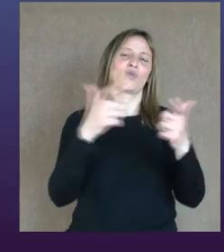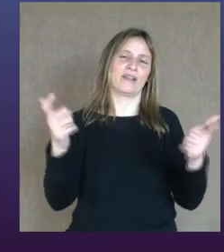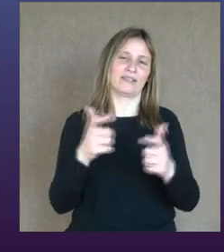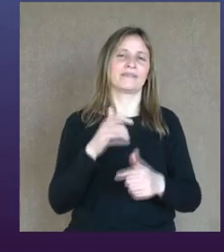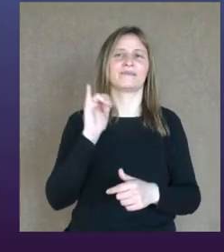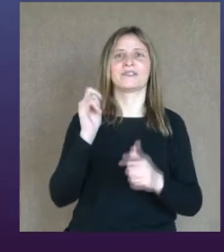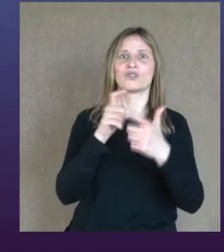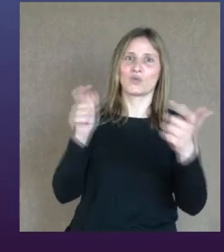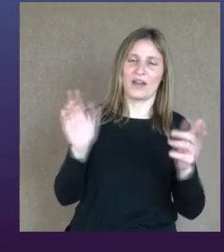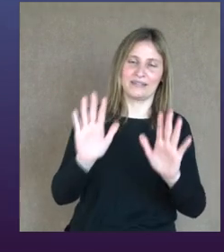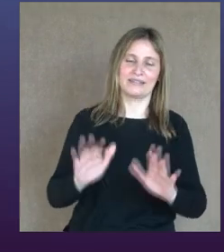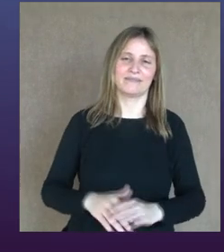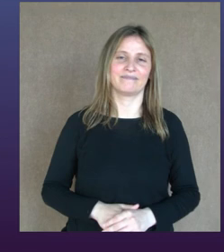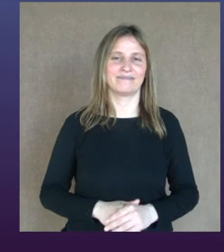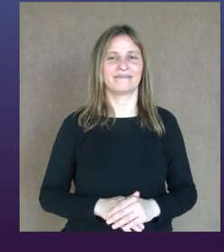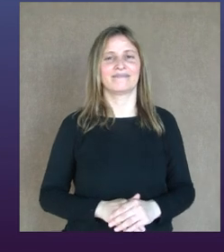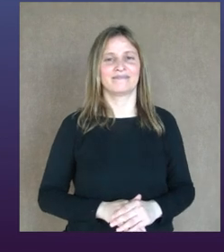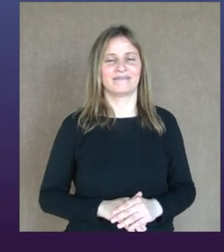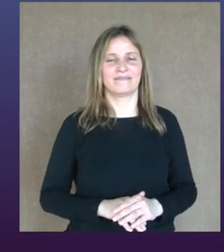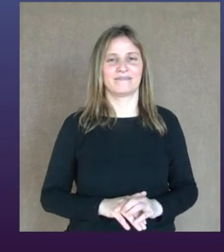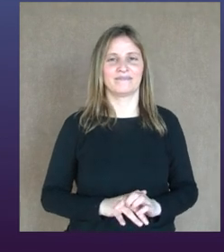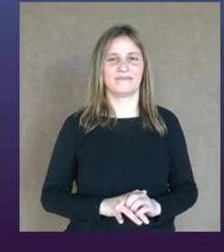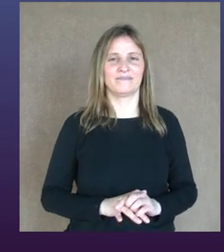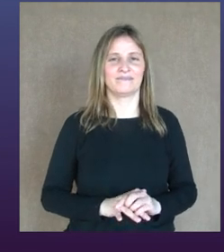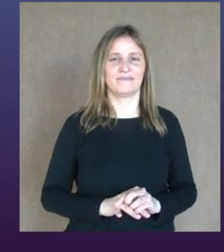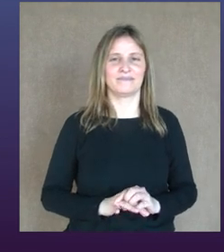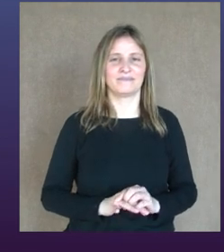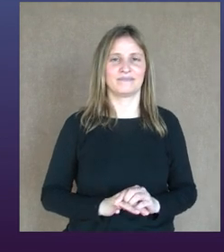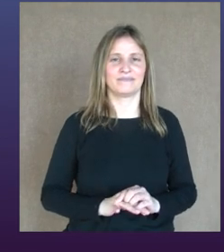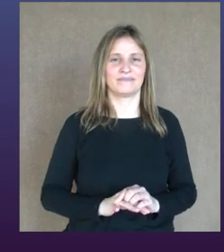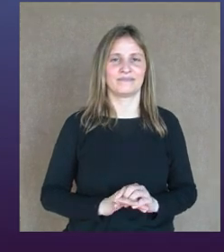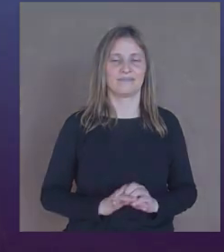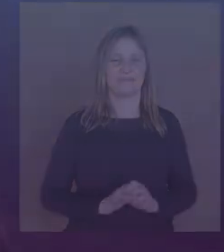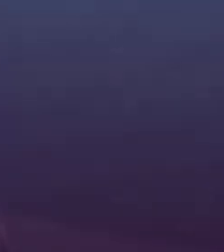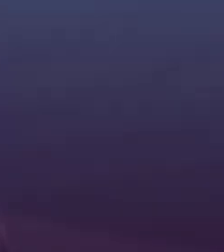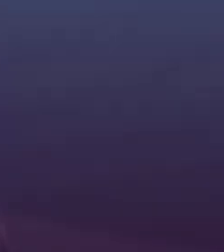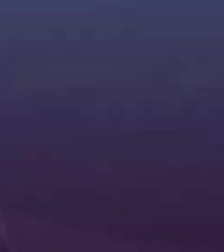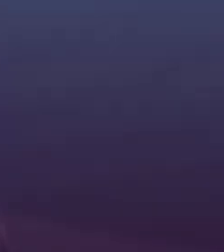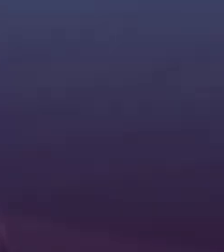Suerte. Así es, suerte. En la escena, probablemente.